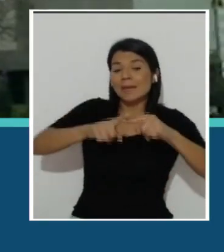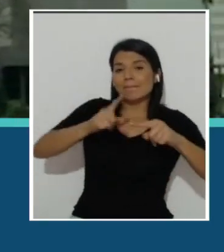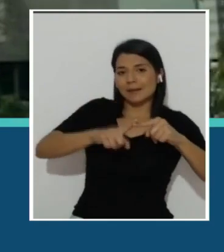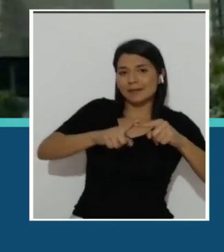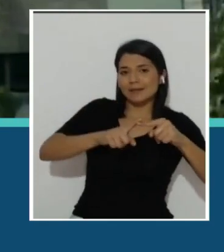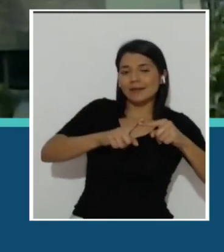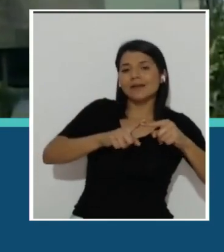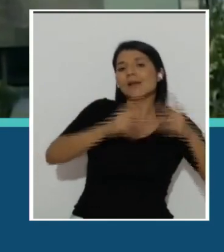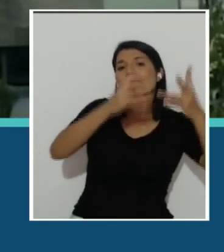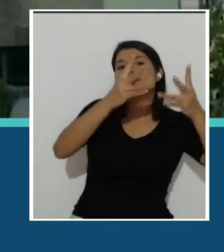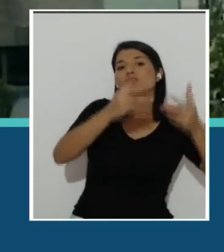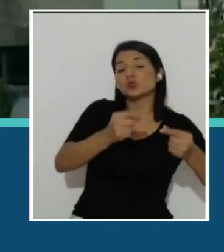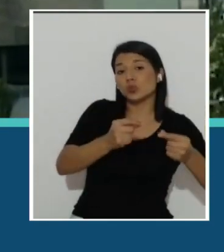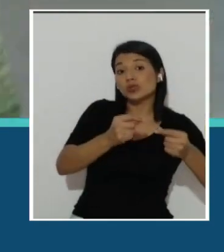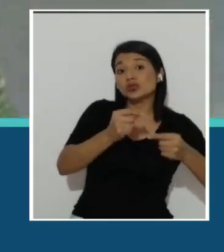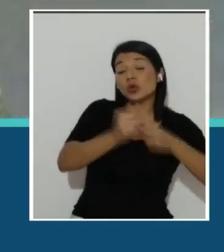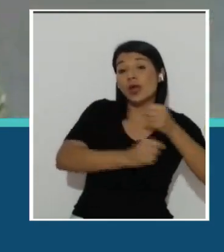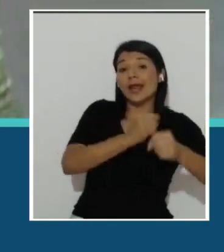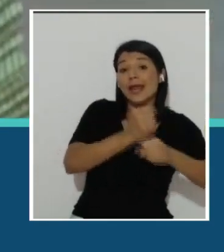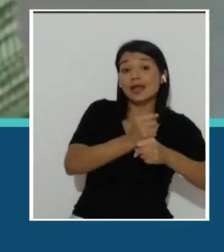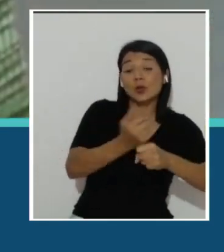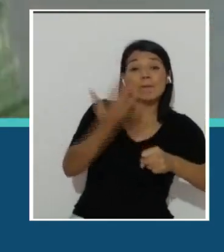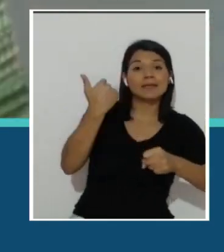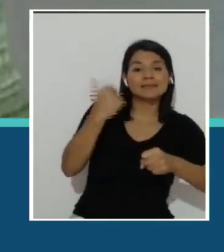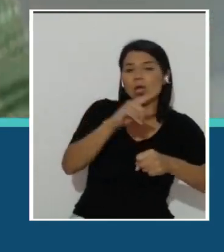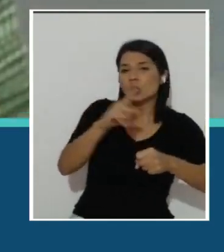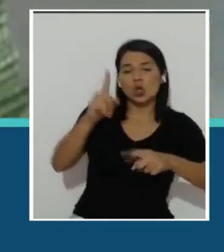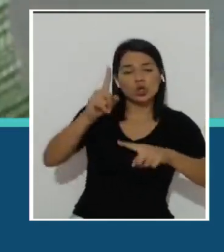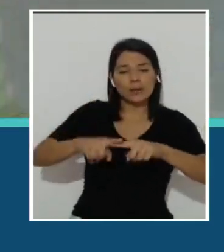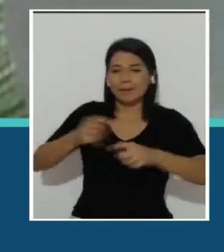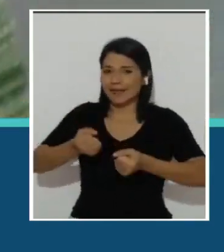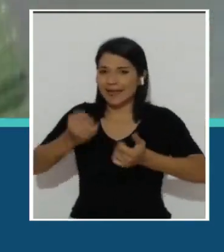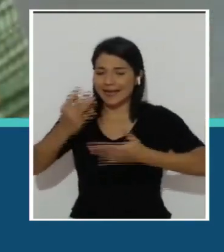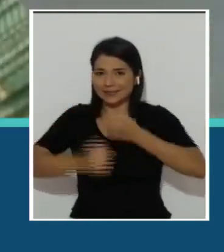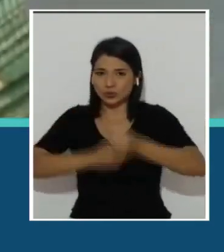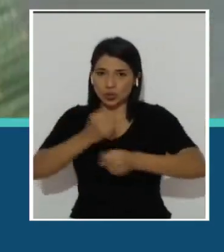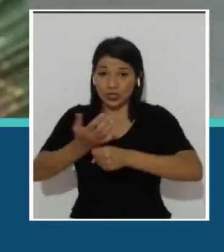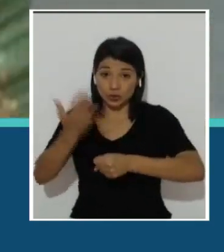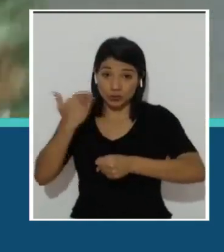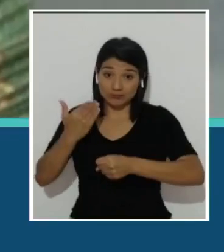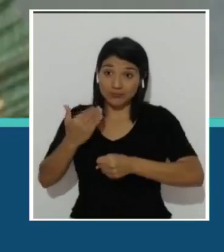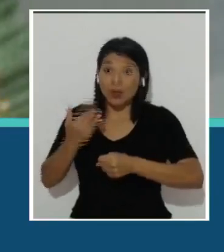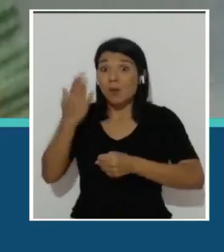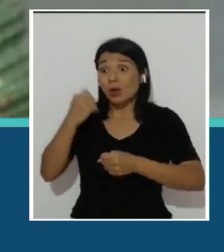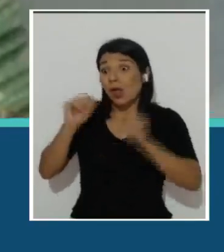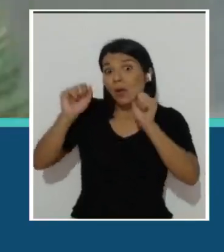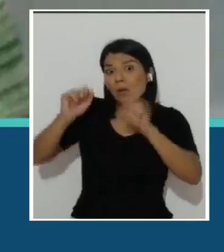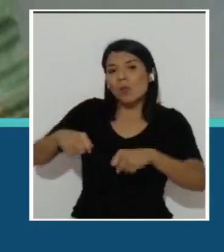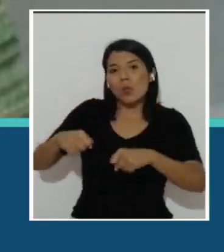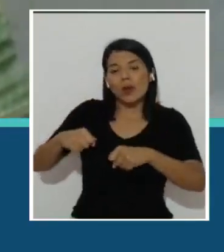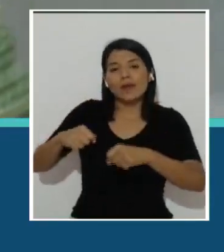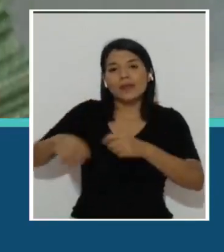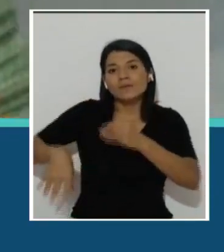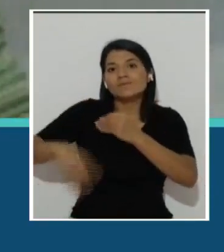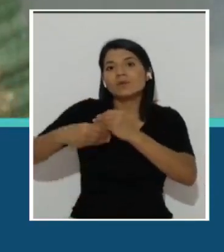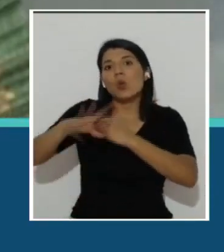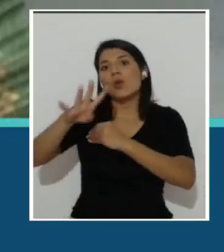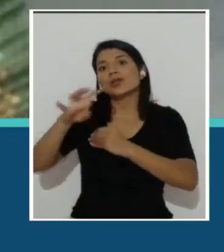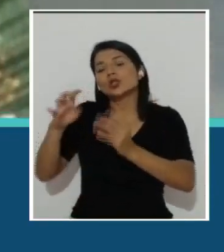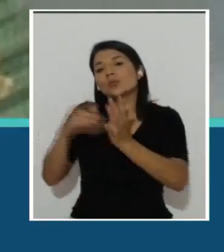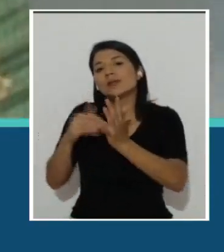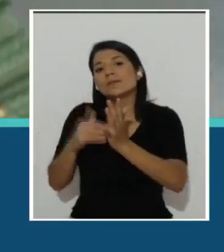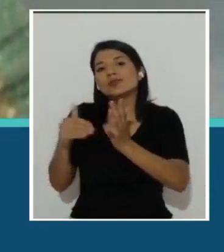Incluso tendría la posibilidad de aumentar sus recursos en más de 400.000 millones en el presupuesto 2023.